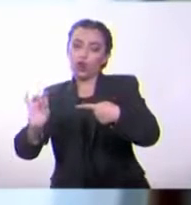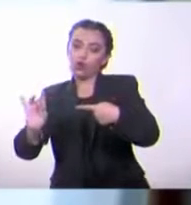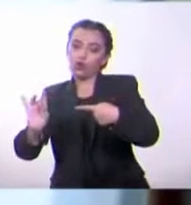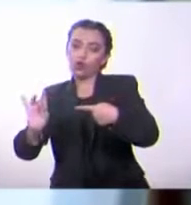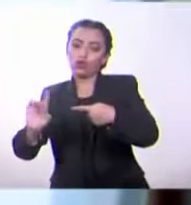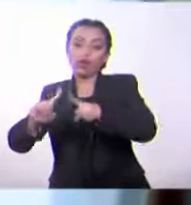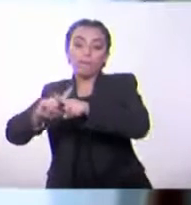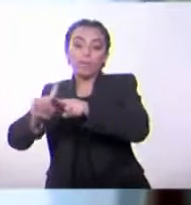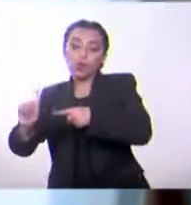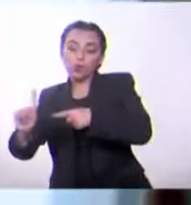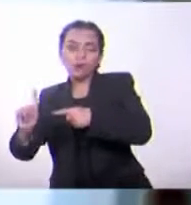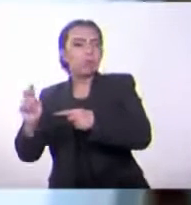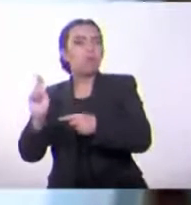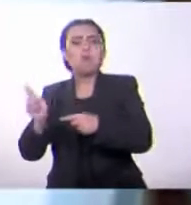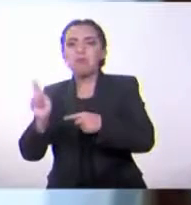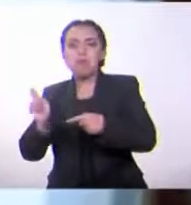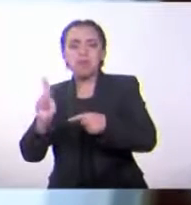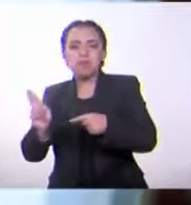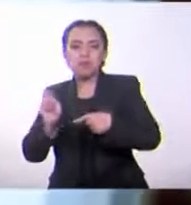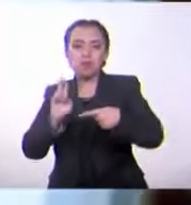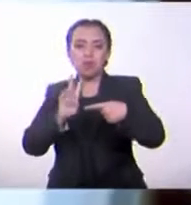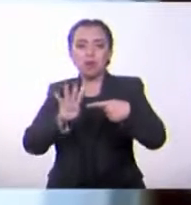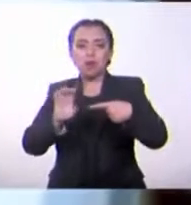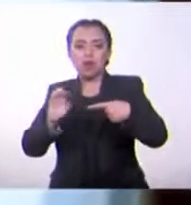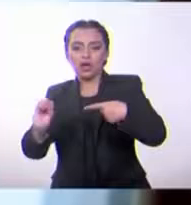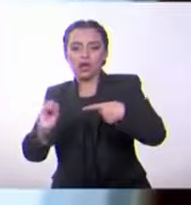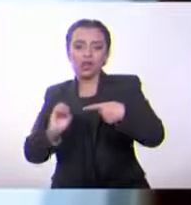Es el mismo caso del carbono.